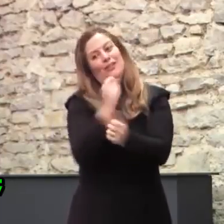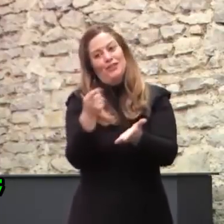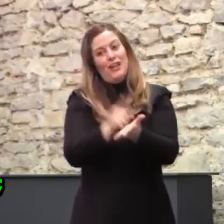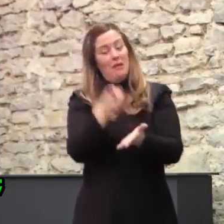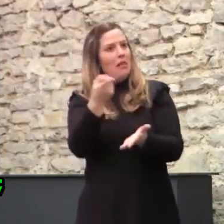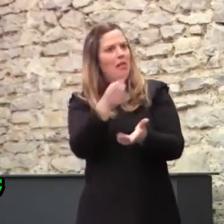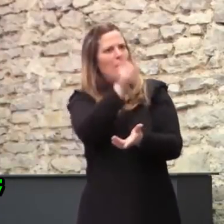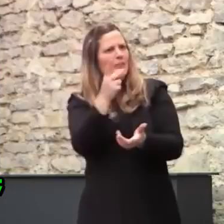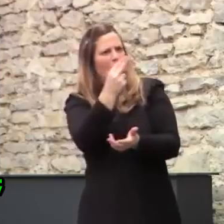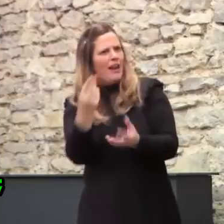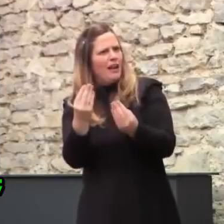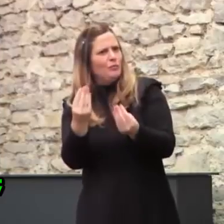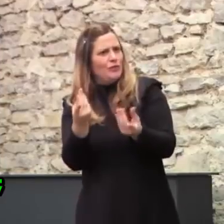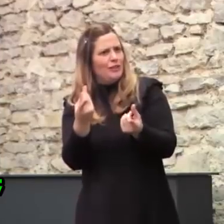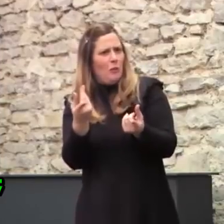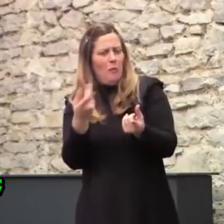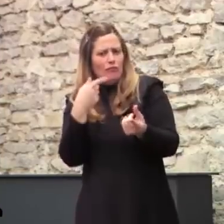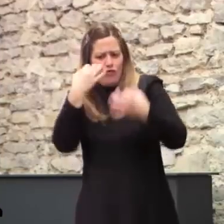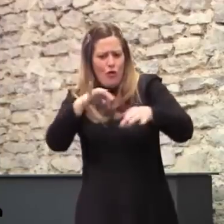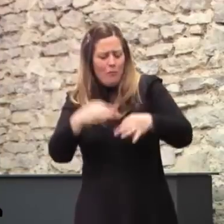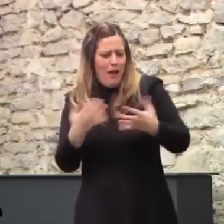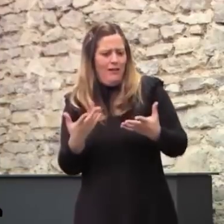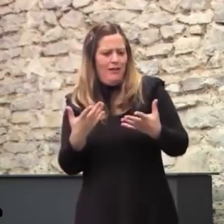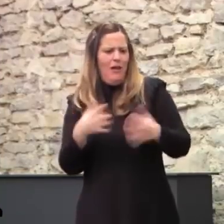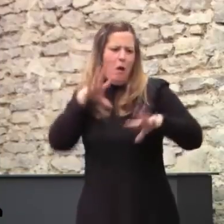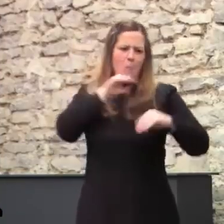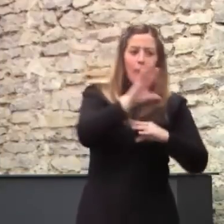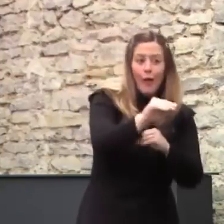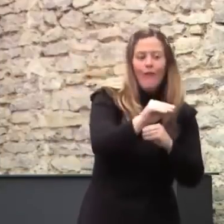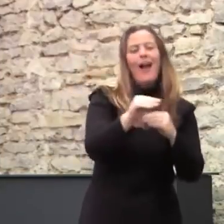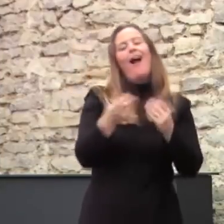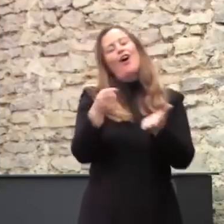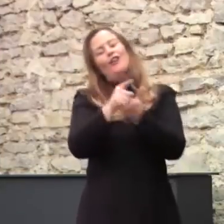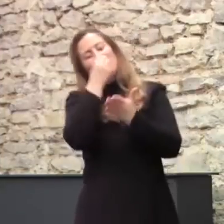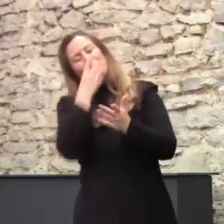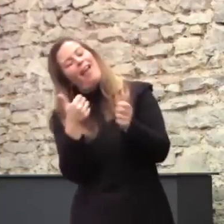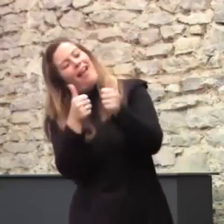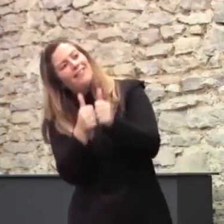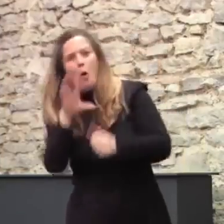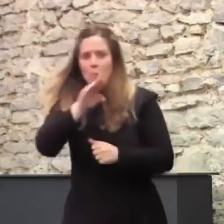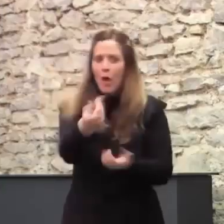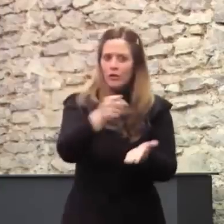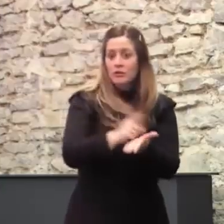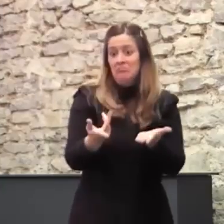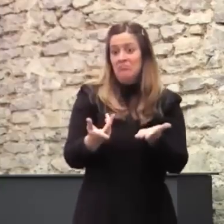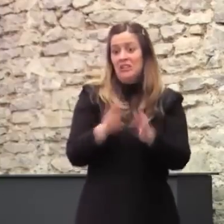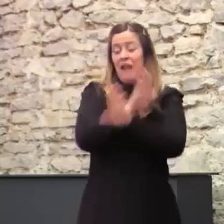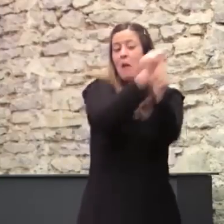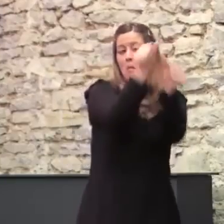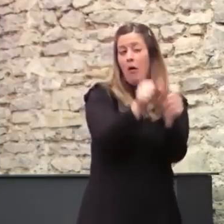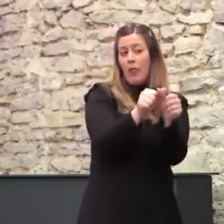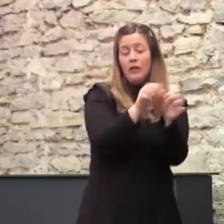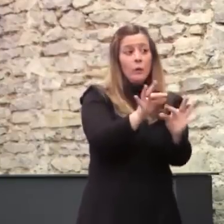bronca, reconciliación, enfado, bronca, reconciliación. Y nos creemos que así es el amor. Entonces, claro, repetimos los patrones, ¿no? Que vemos en las películas y